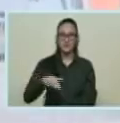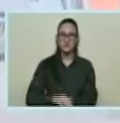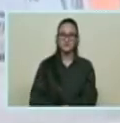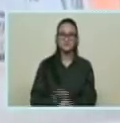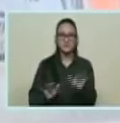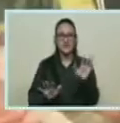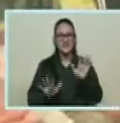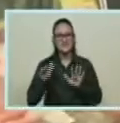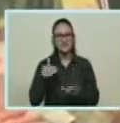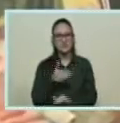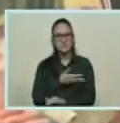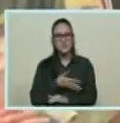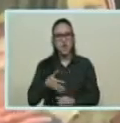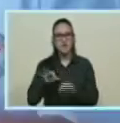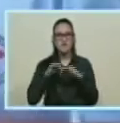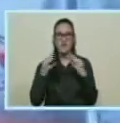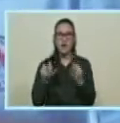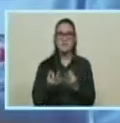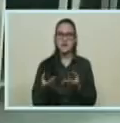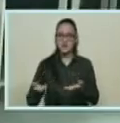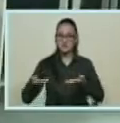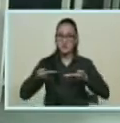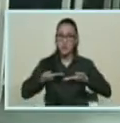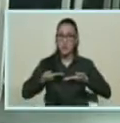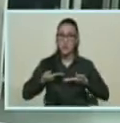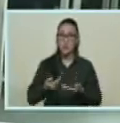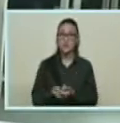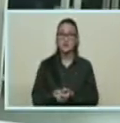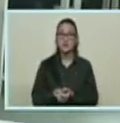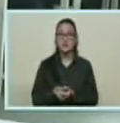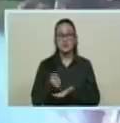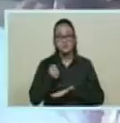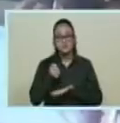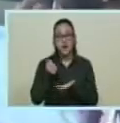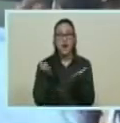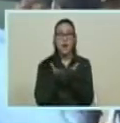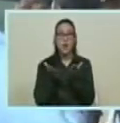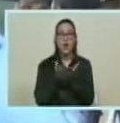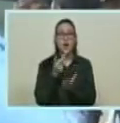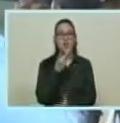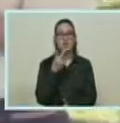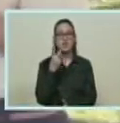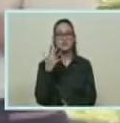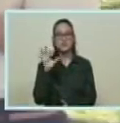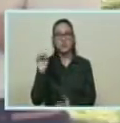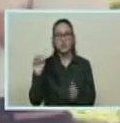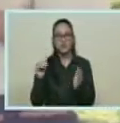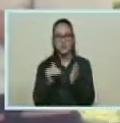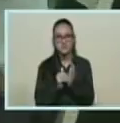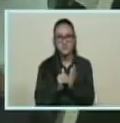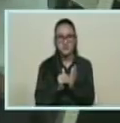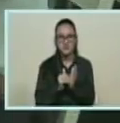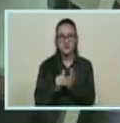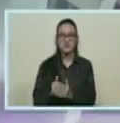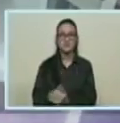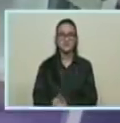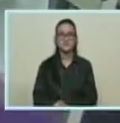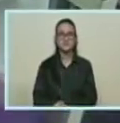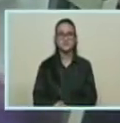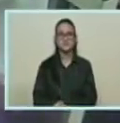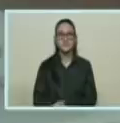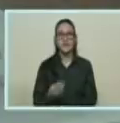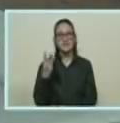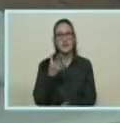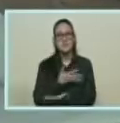Más de 15 millones de familias recibieron el bono escolar con un monto de 250 mil bolívares,